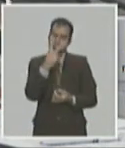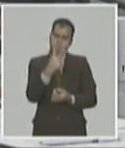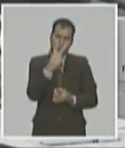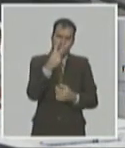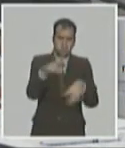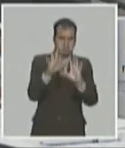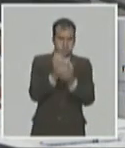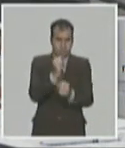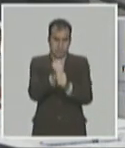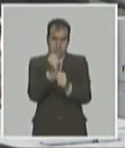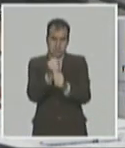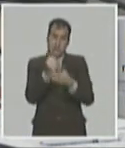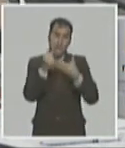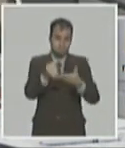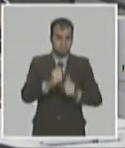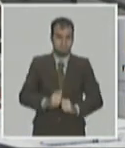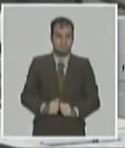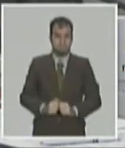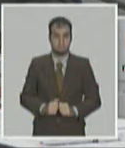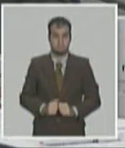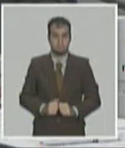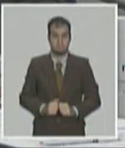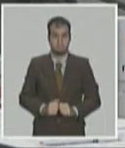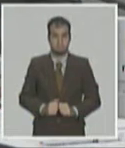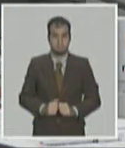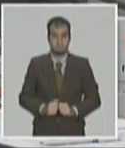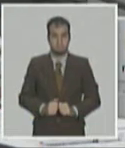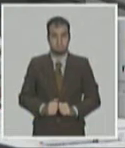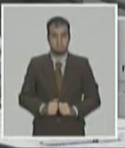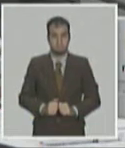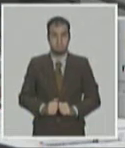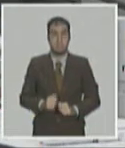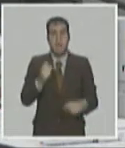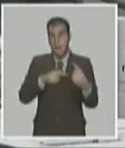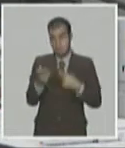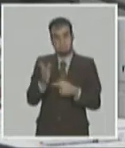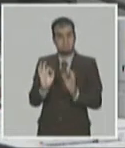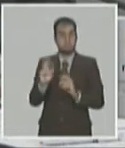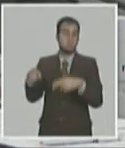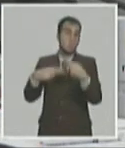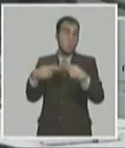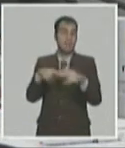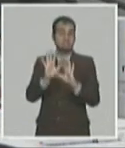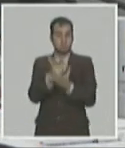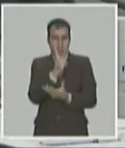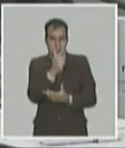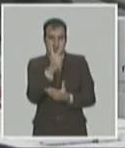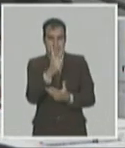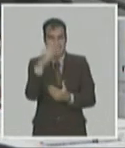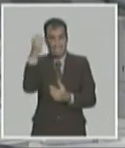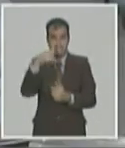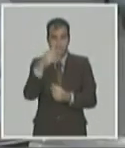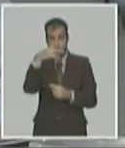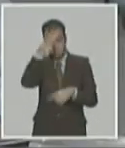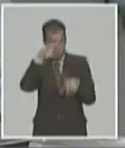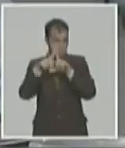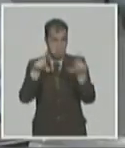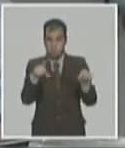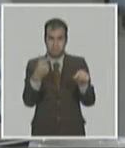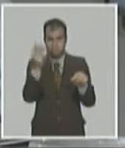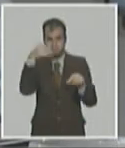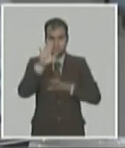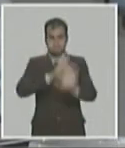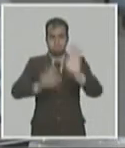en medio de esta pandemia, todo el seguimiento al enfrentamiento que el país ha dado a ese importante reto. Sí, cuando asumimos